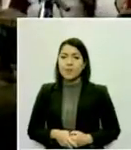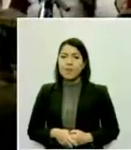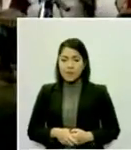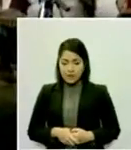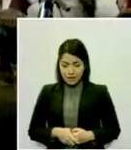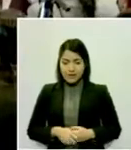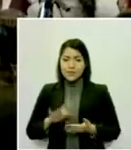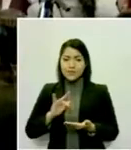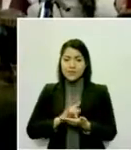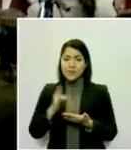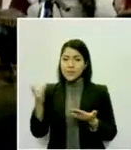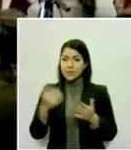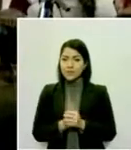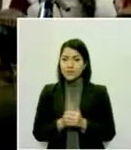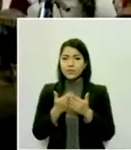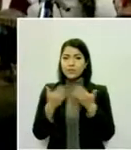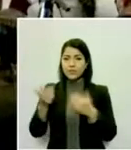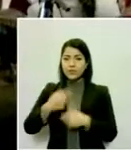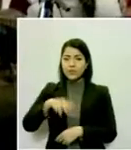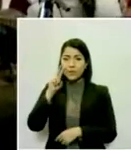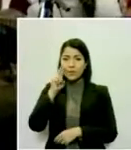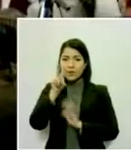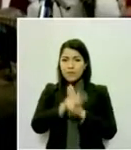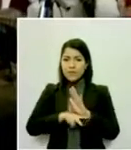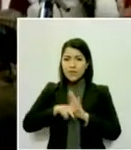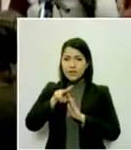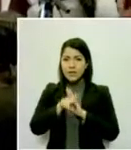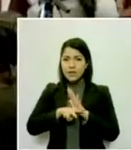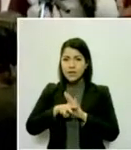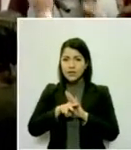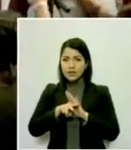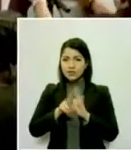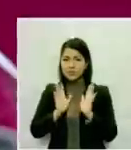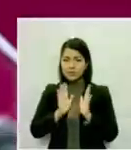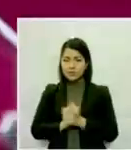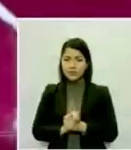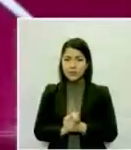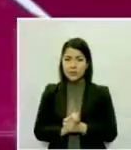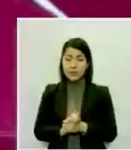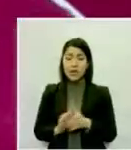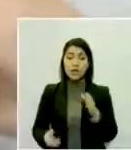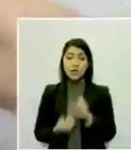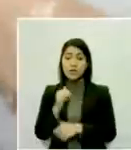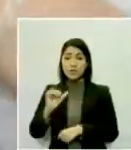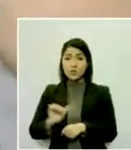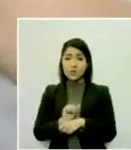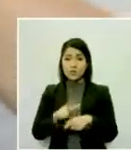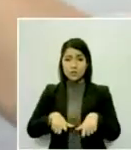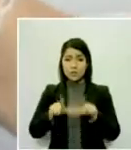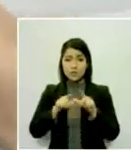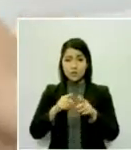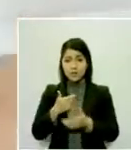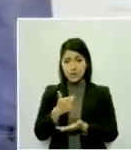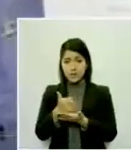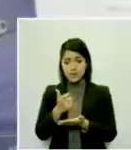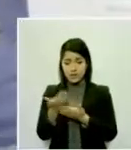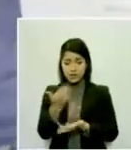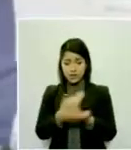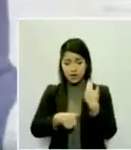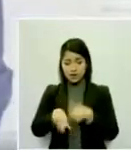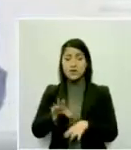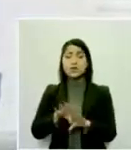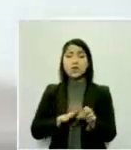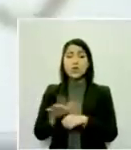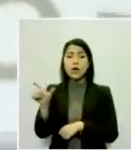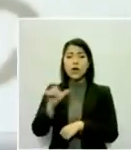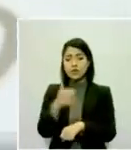Gracias, Luis. Bueno, ahora vamos a ver un video, ¿verdad? A ver. Con la renovación de tus placas, tu dinero va de vuelta. Al